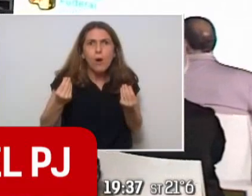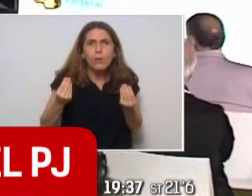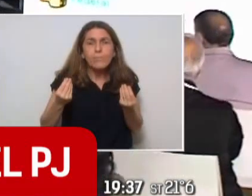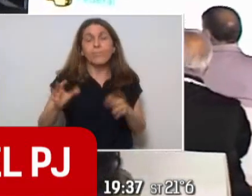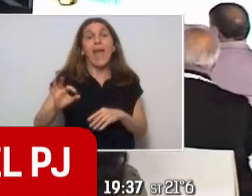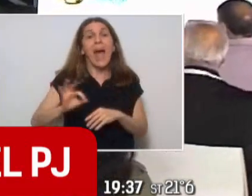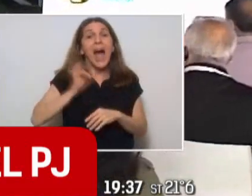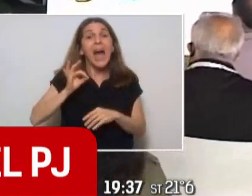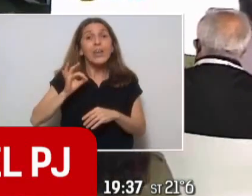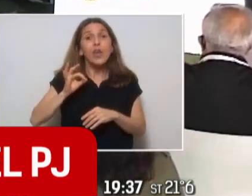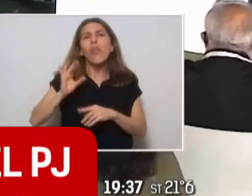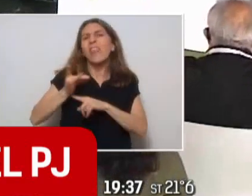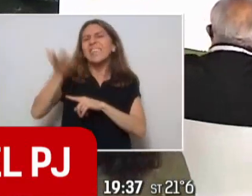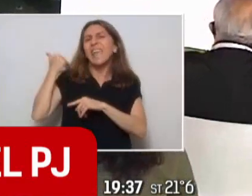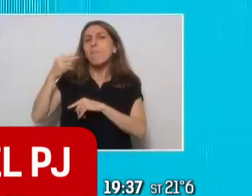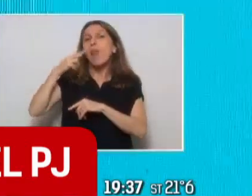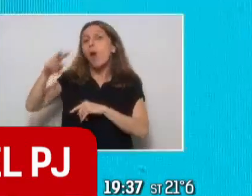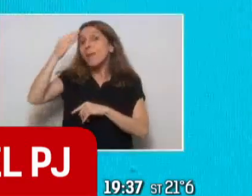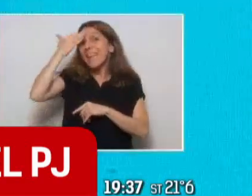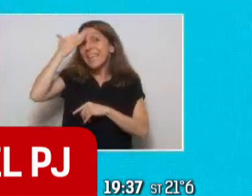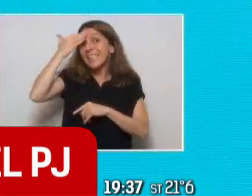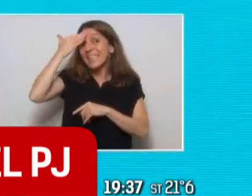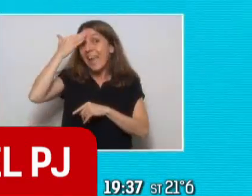En el año diciembre del 2015,